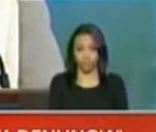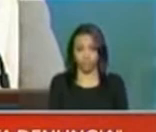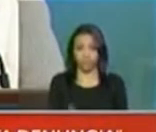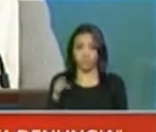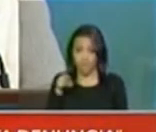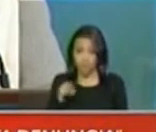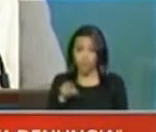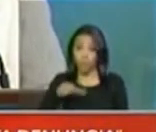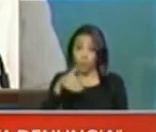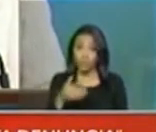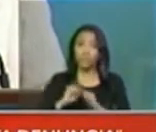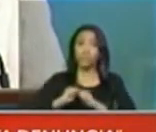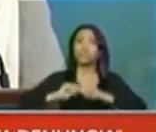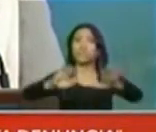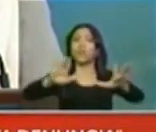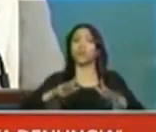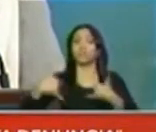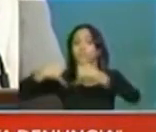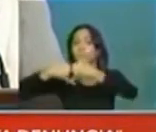y por qué fue divulgado